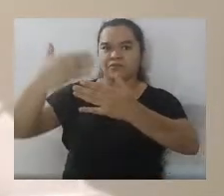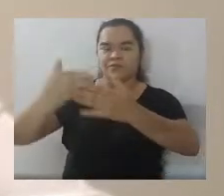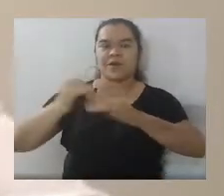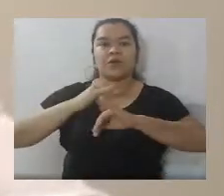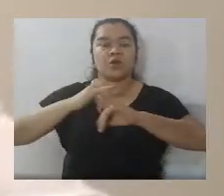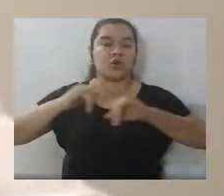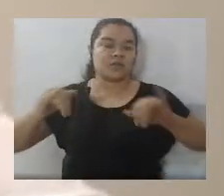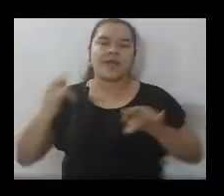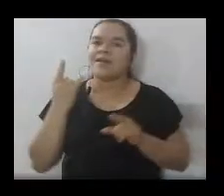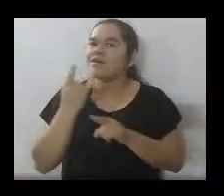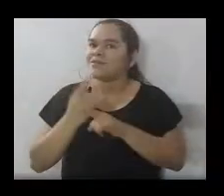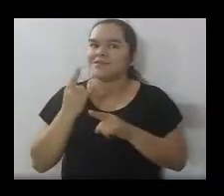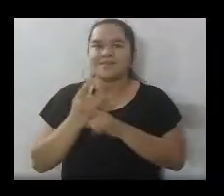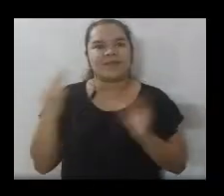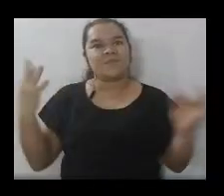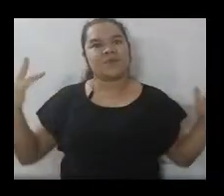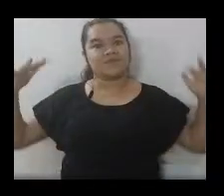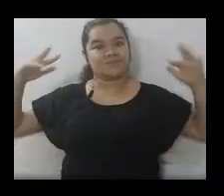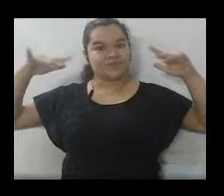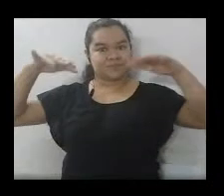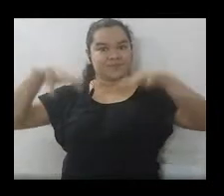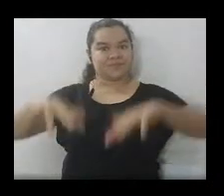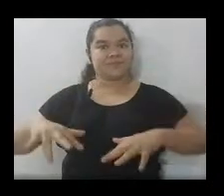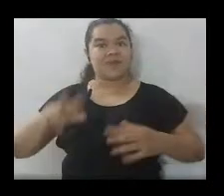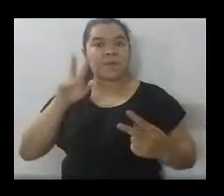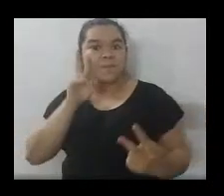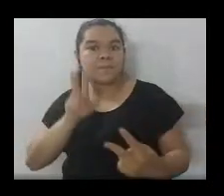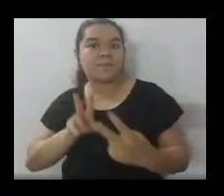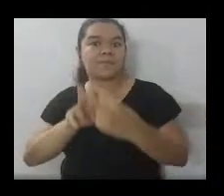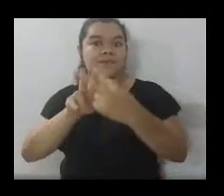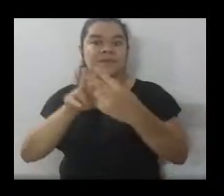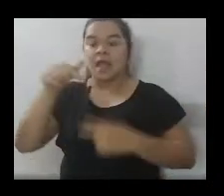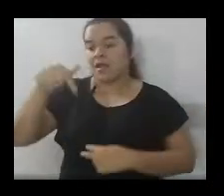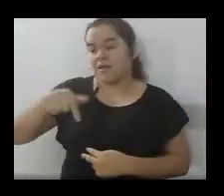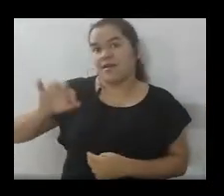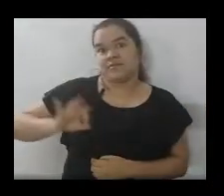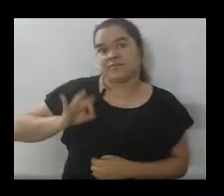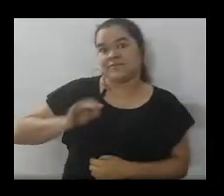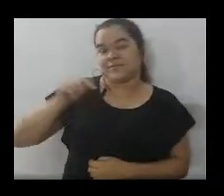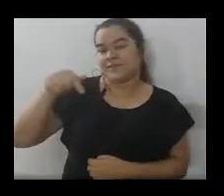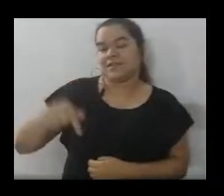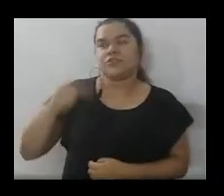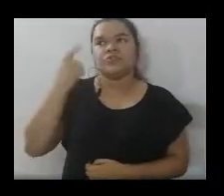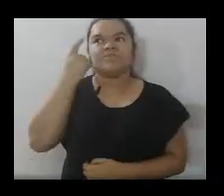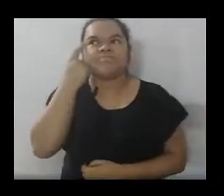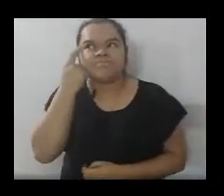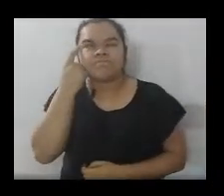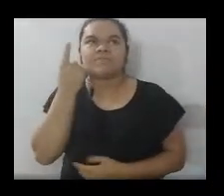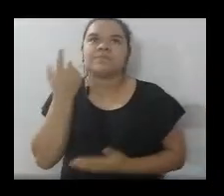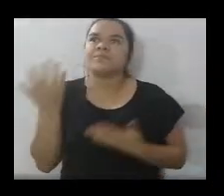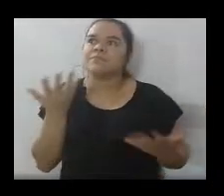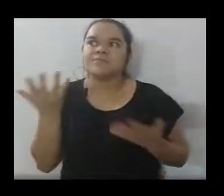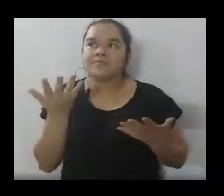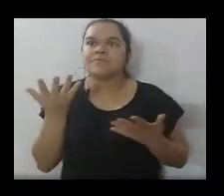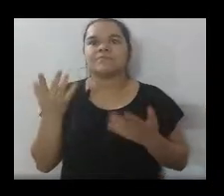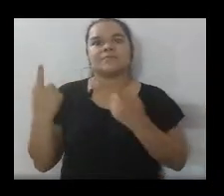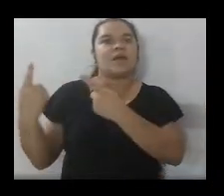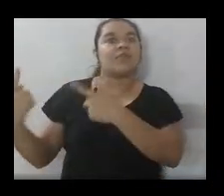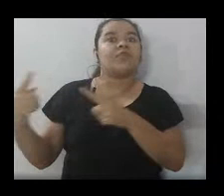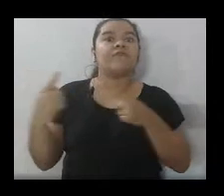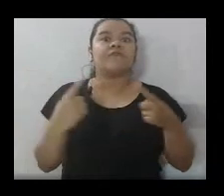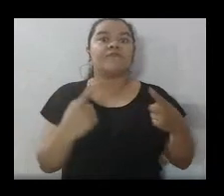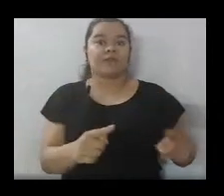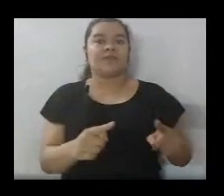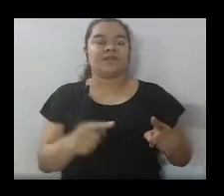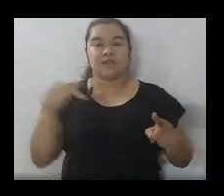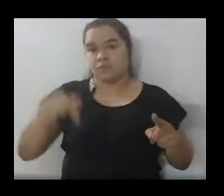y este año, a raíz del contexto y situación que todavía estamos viviendo, buscamos la manera de darle continuidad a esta